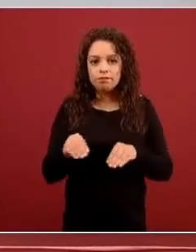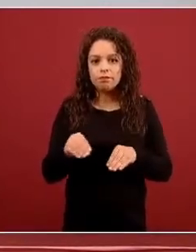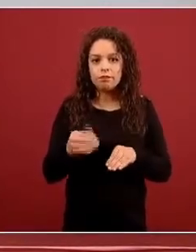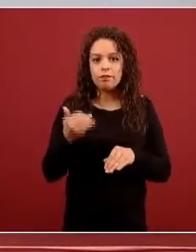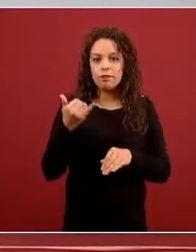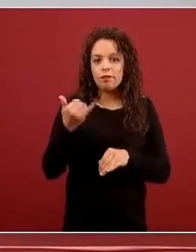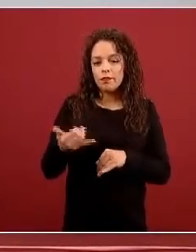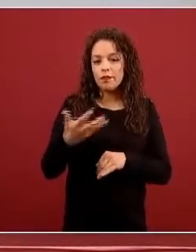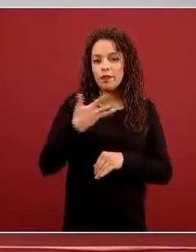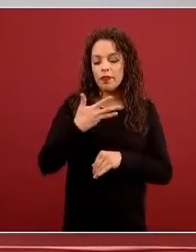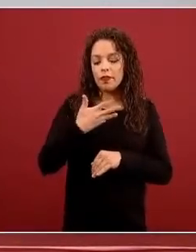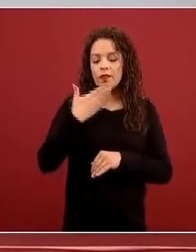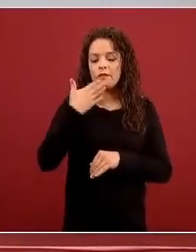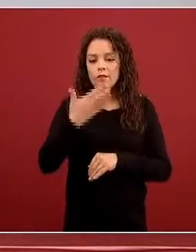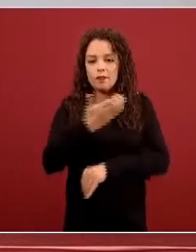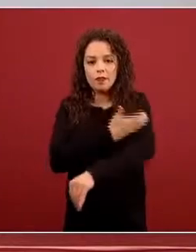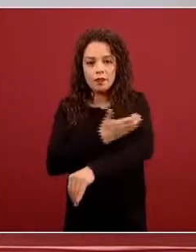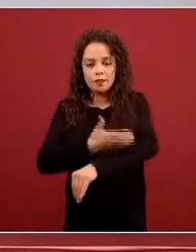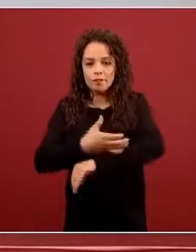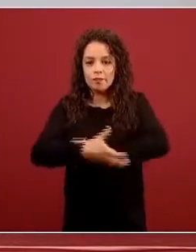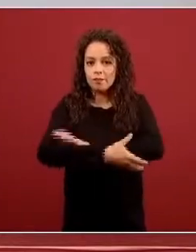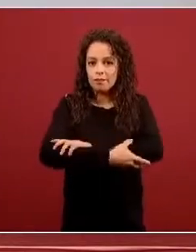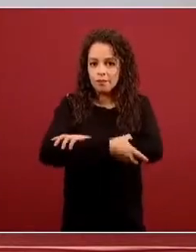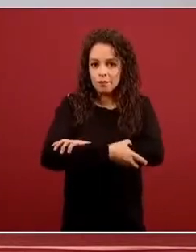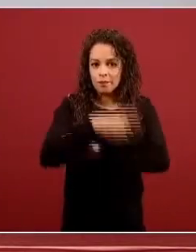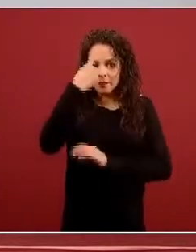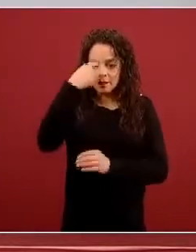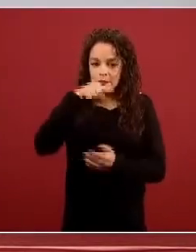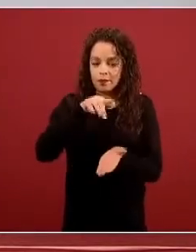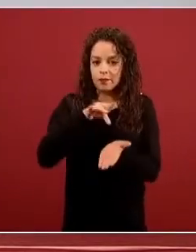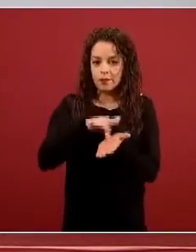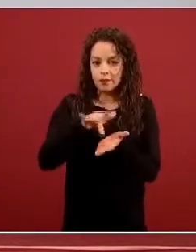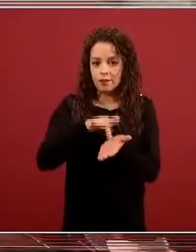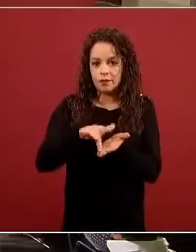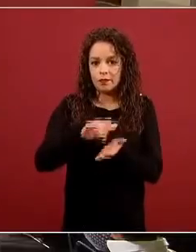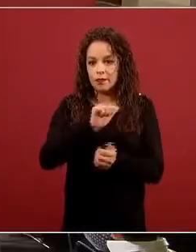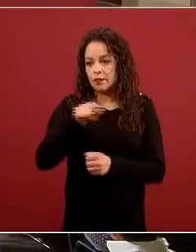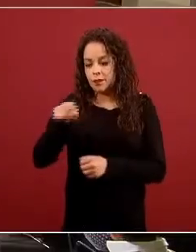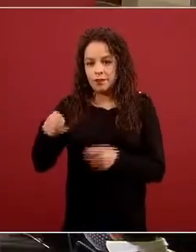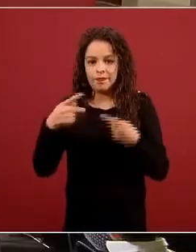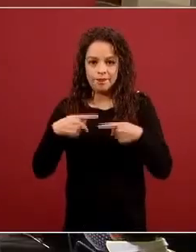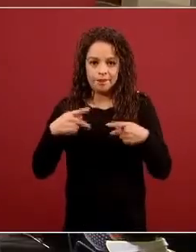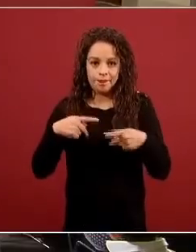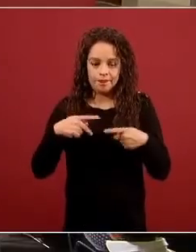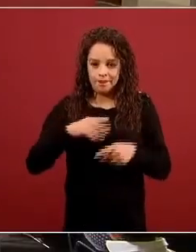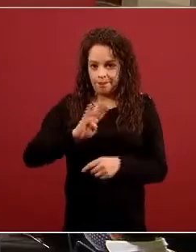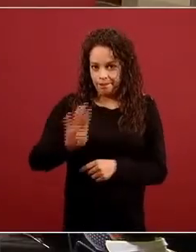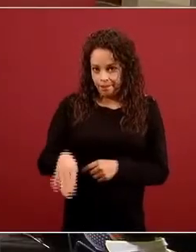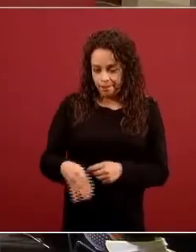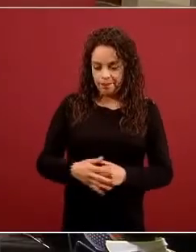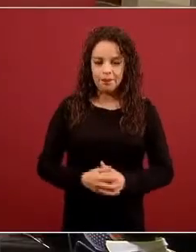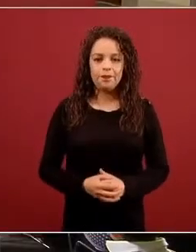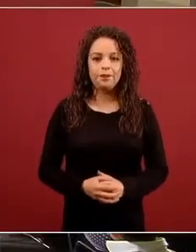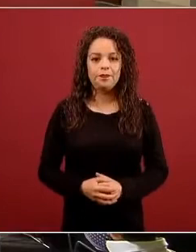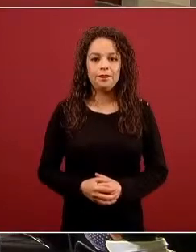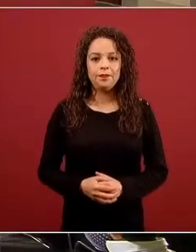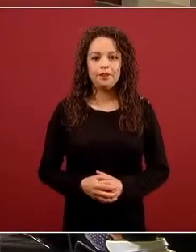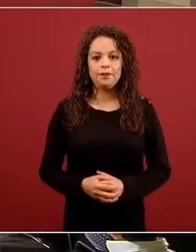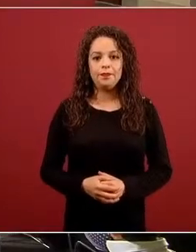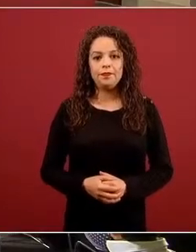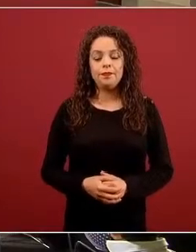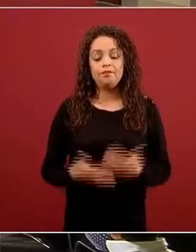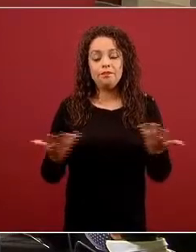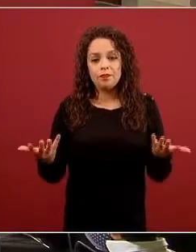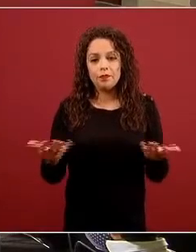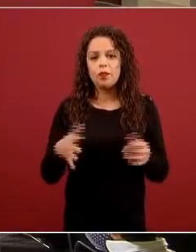solidaridad, el apoyo que debe de existir hacia los deudos. Si me pasa la siguiente, por favor. Y este es otro tema